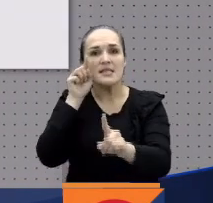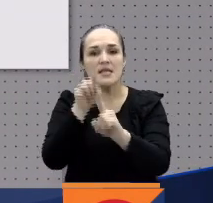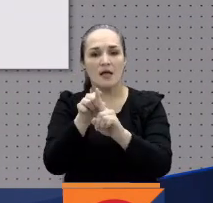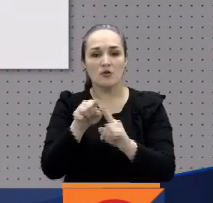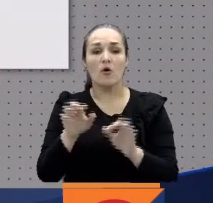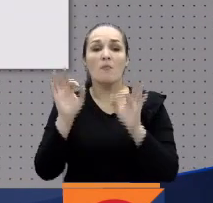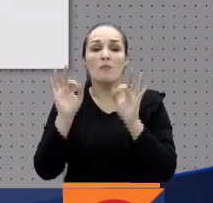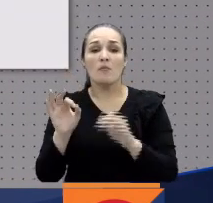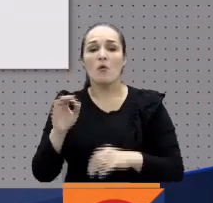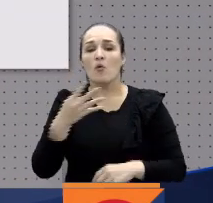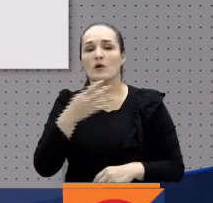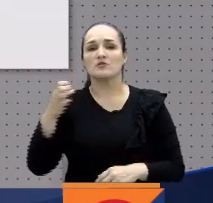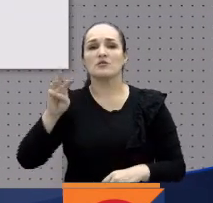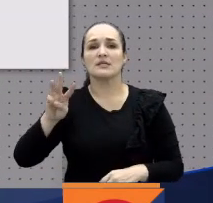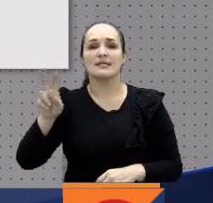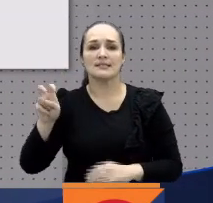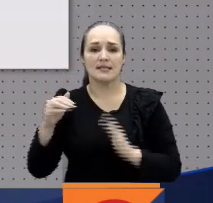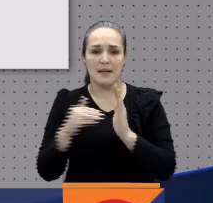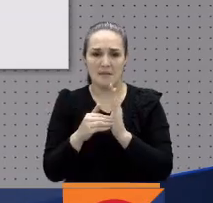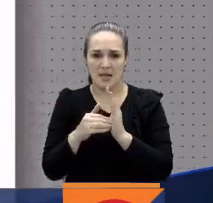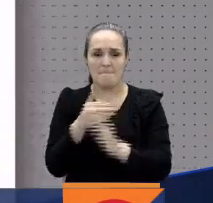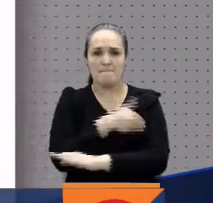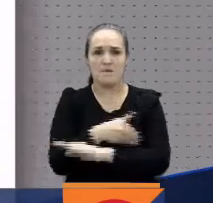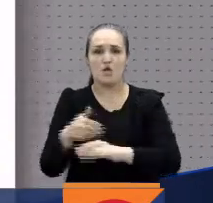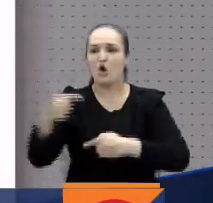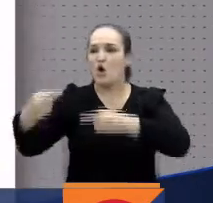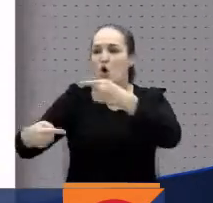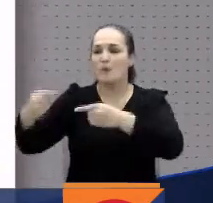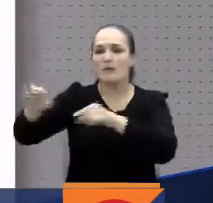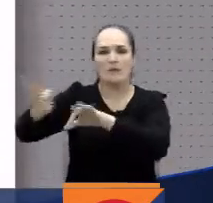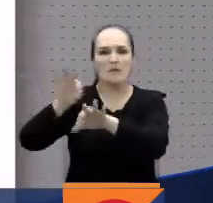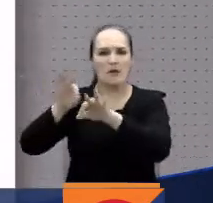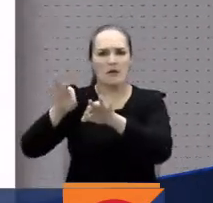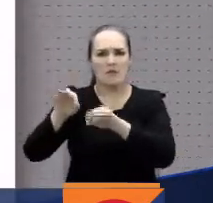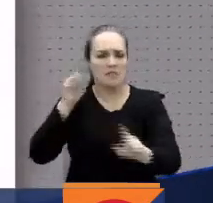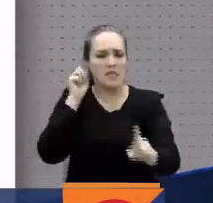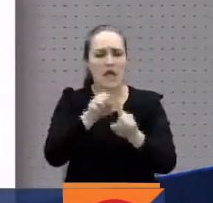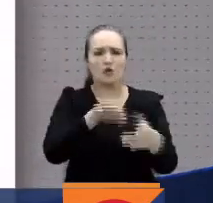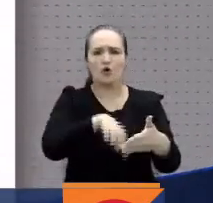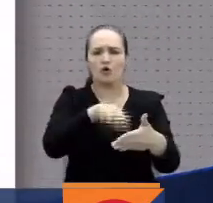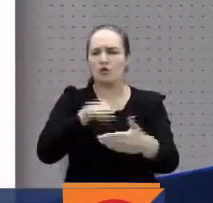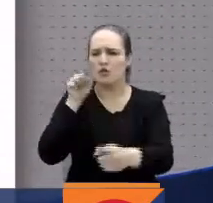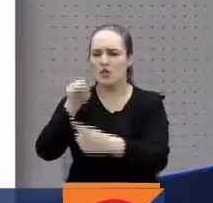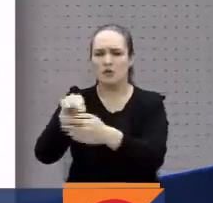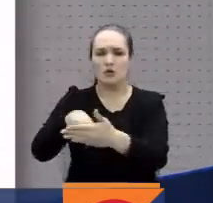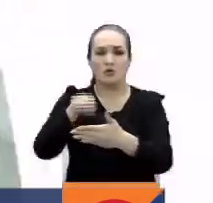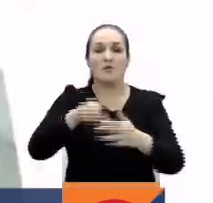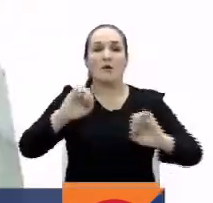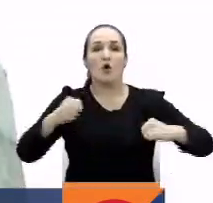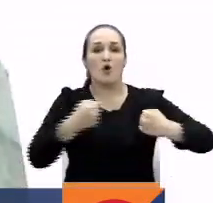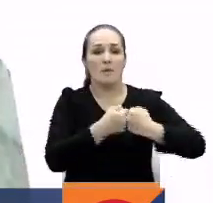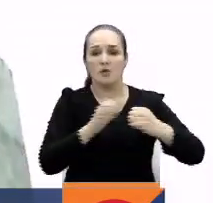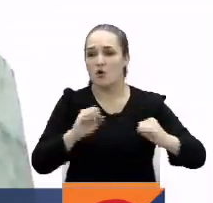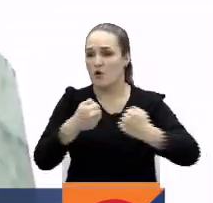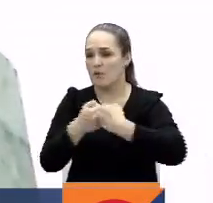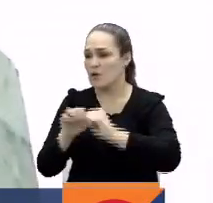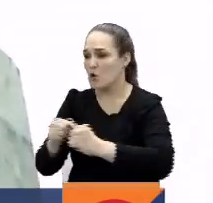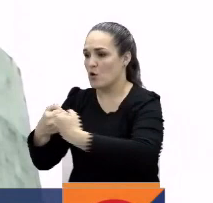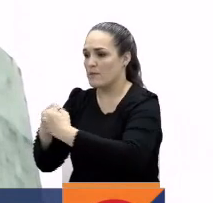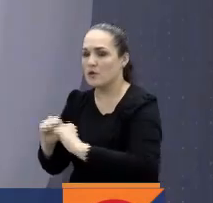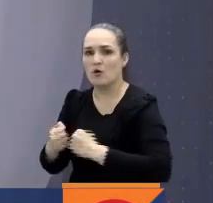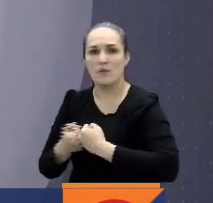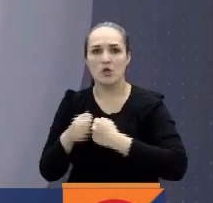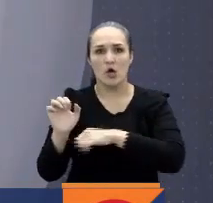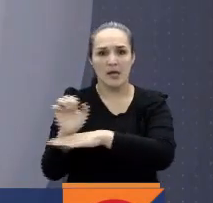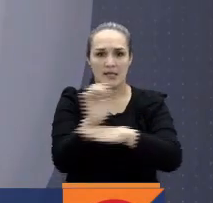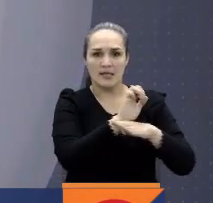437.175 millones se adelantaron mediante algún proceso competitivo. E igualmente la alcaldía celebró 18 convenios entre secretarías y entidades distritales